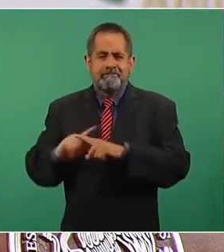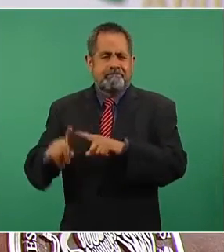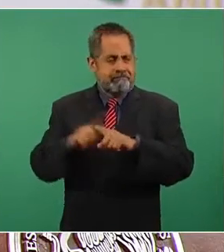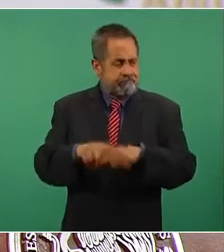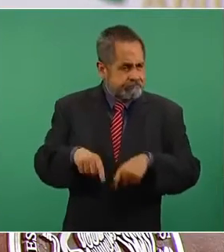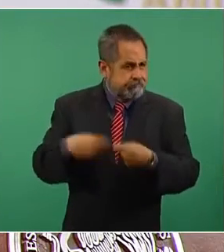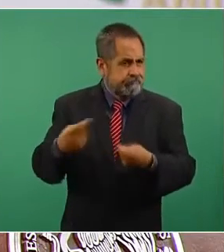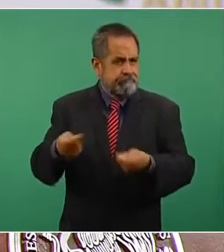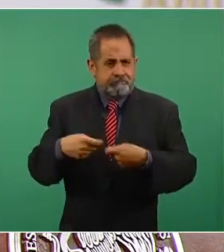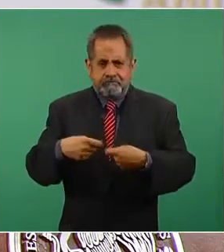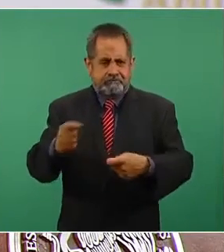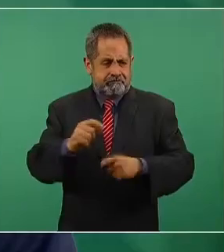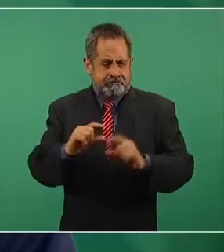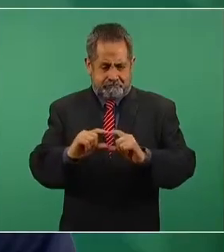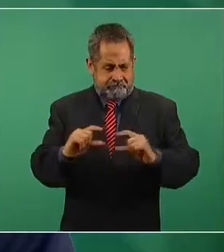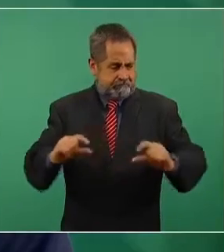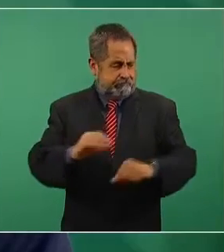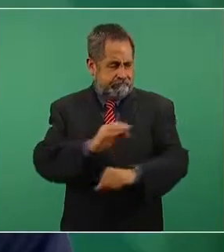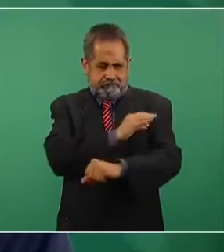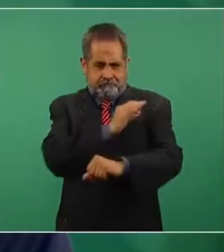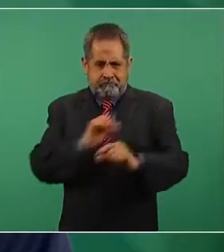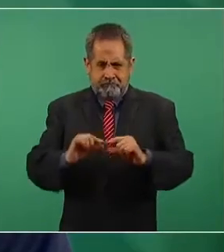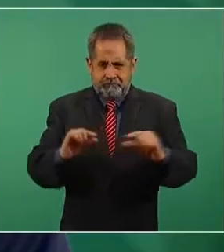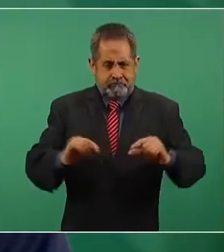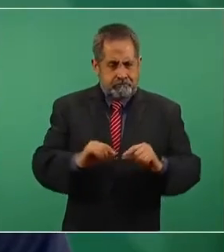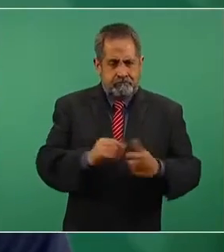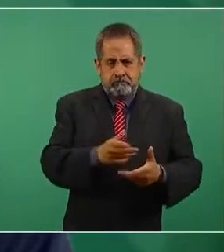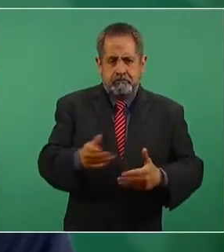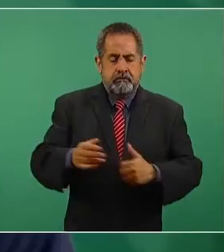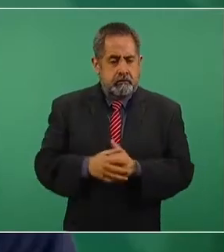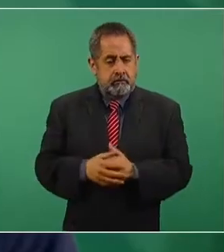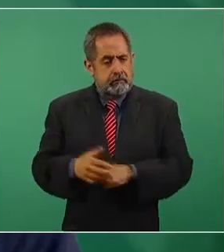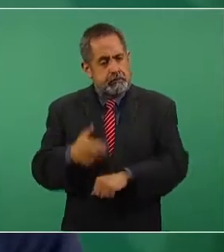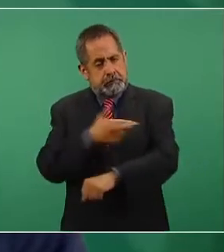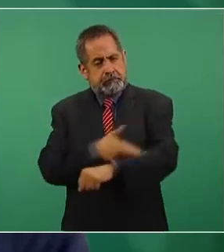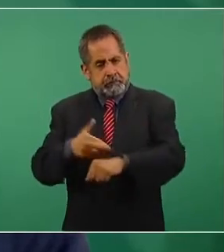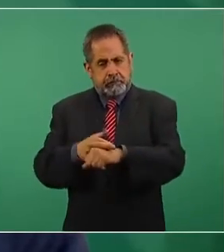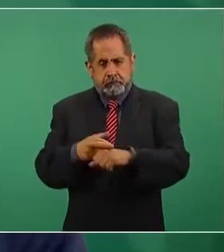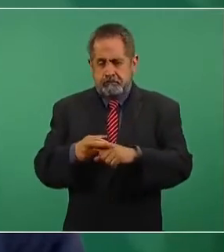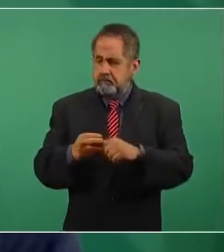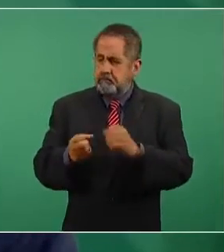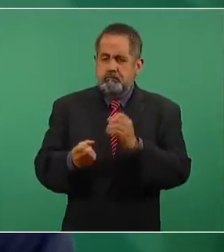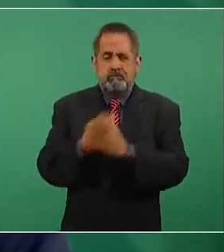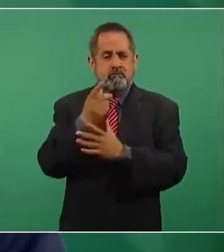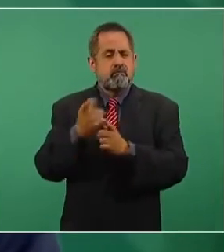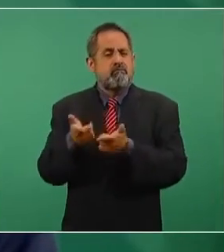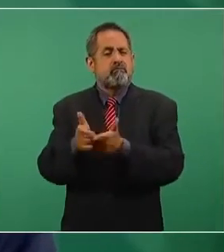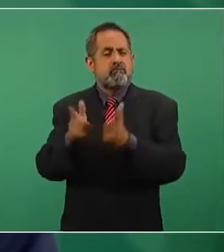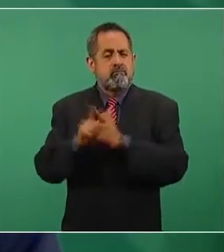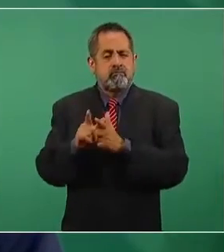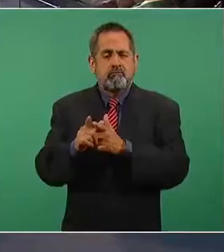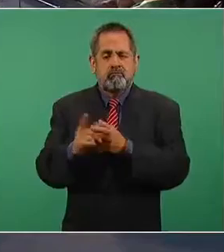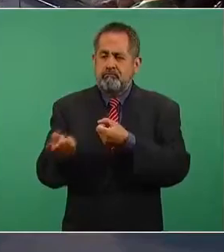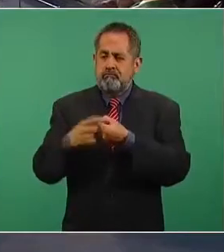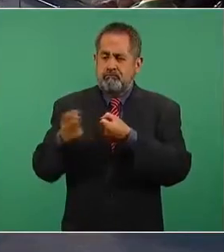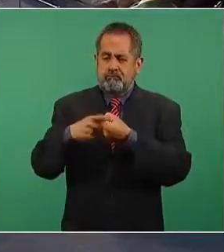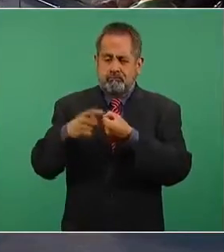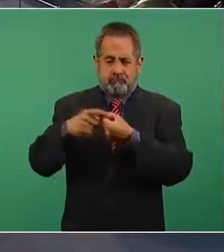contaran con vacunas. Se creó este mecanismo COVAX que tiene